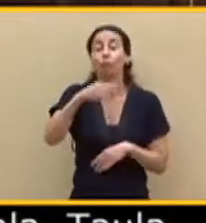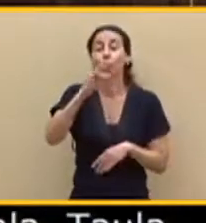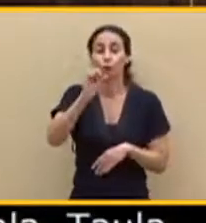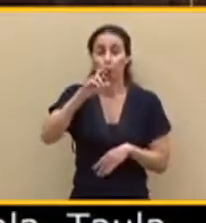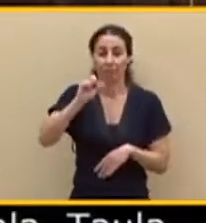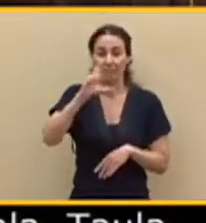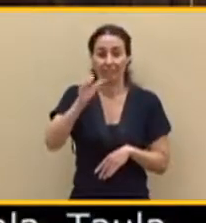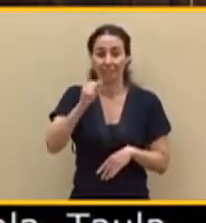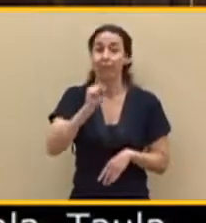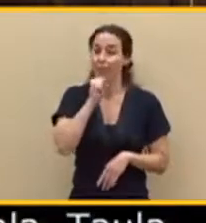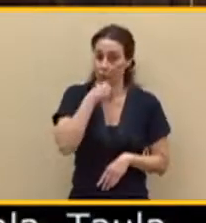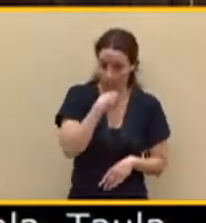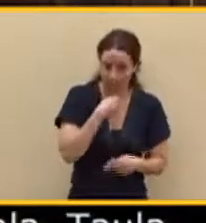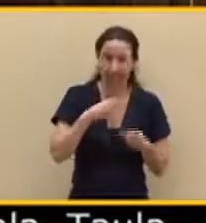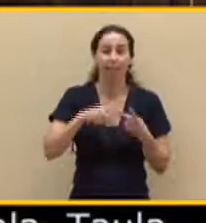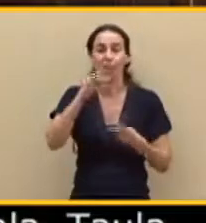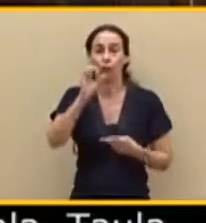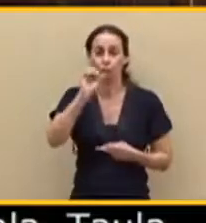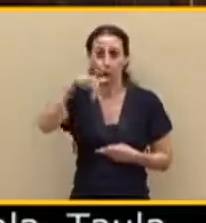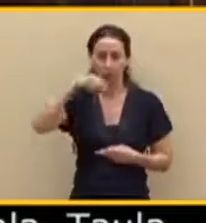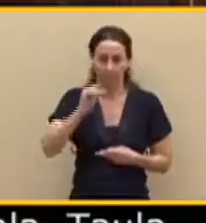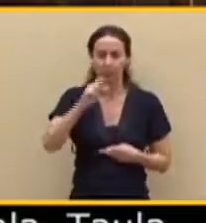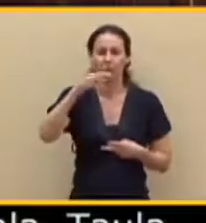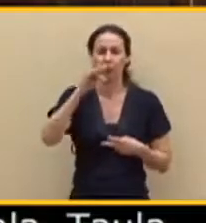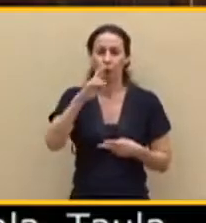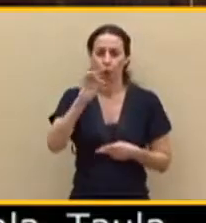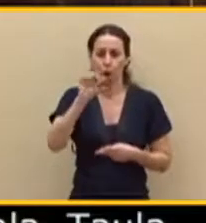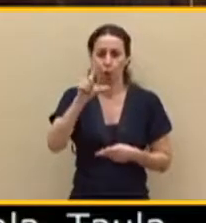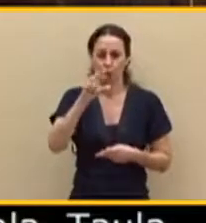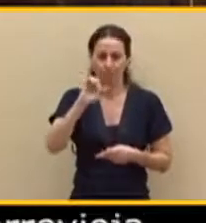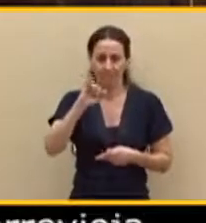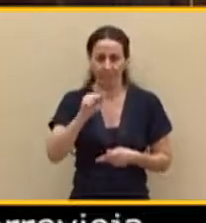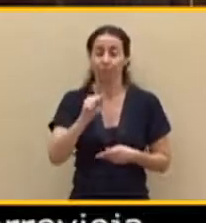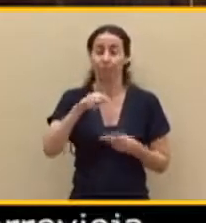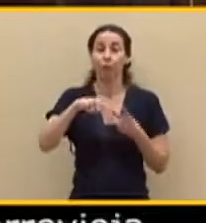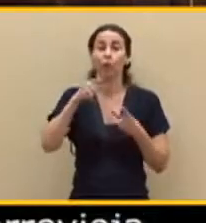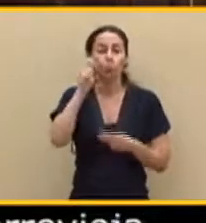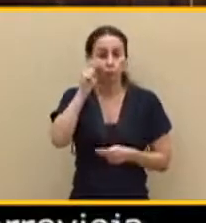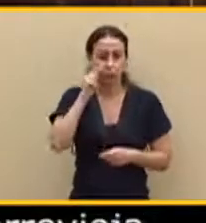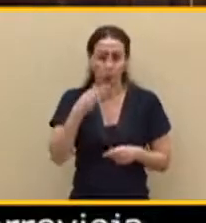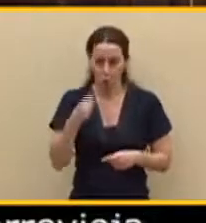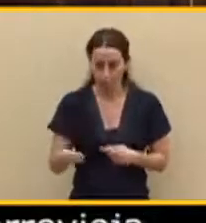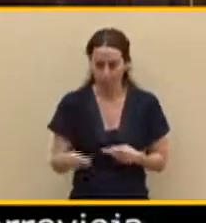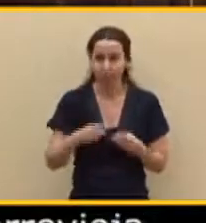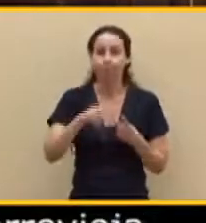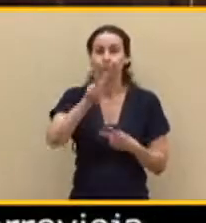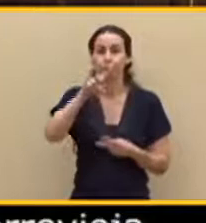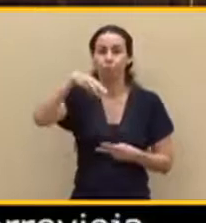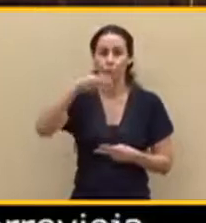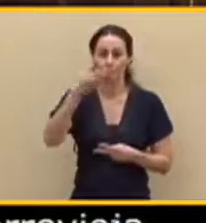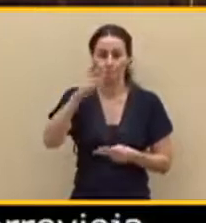Vieja, Tótem, Troya, Túnel de Sóller, Turismo Joven, Umbra,